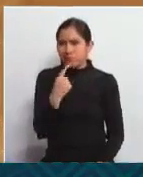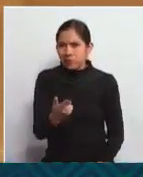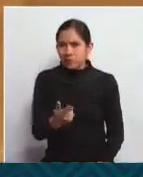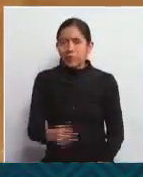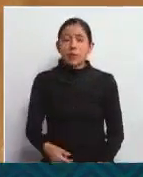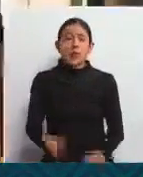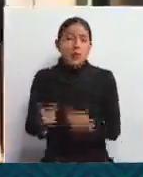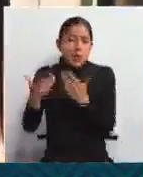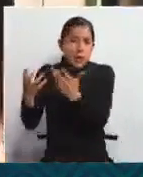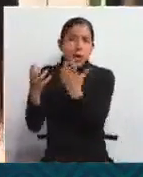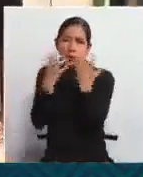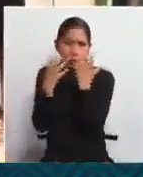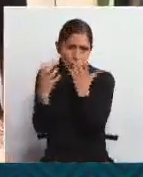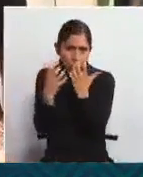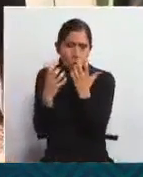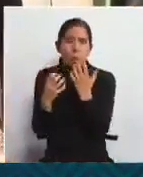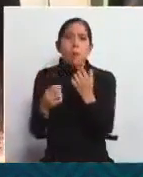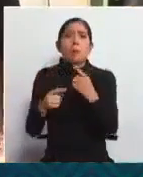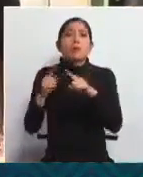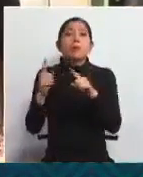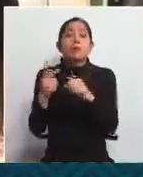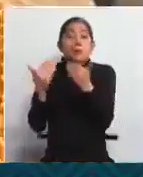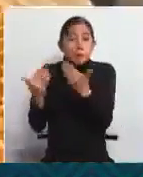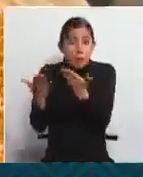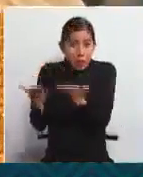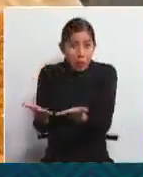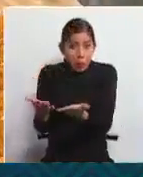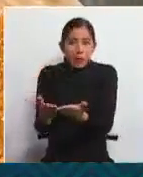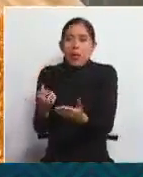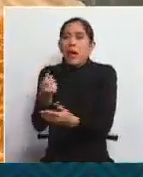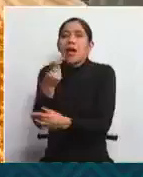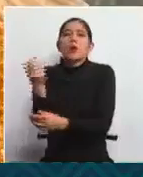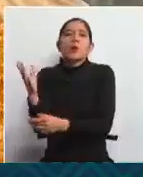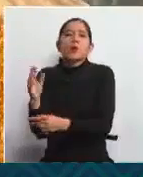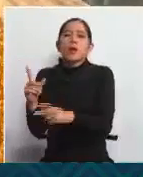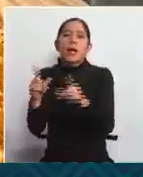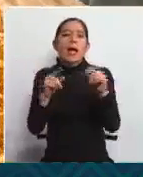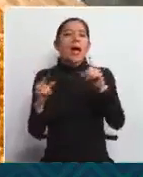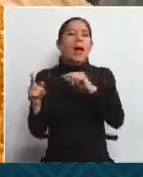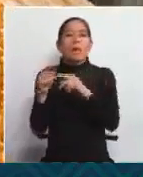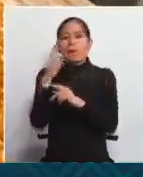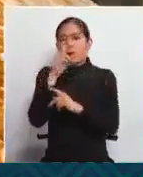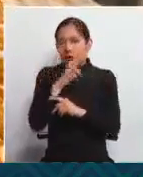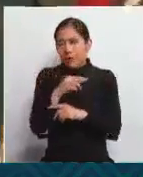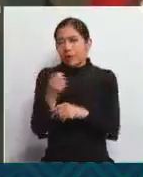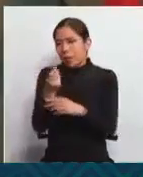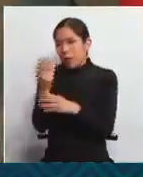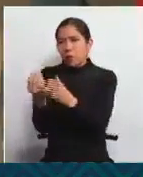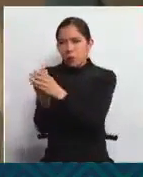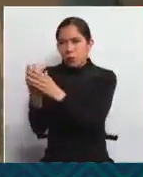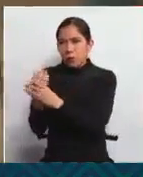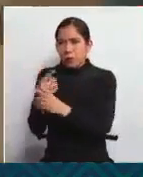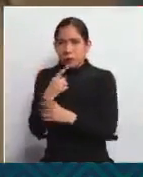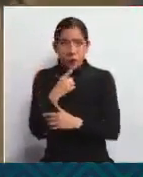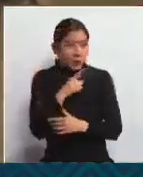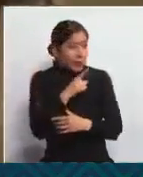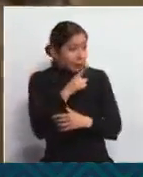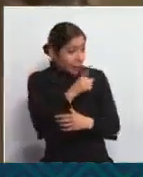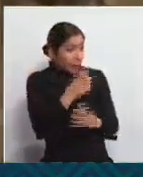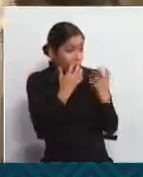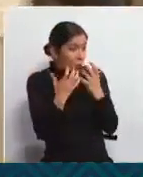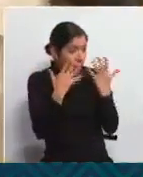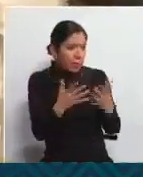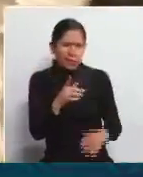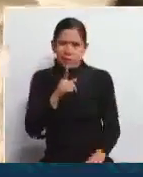existe, lo que además está existiendo es justamente especulación y agio de algunos actores del complejo productivo. Garantizado prácticamente.